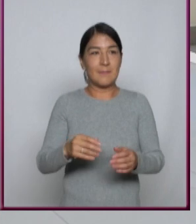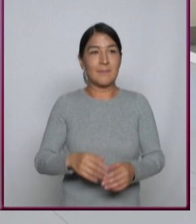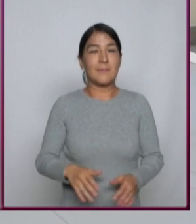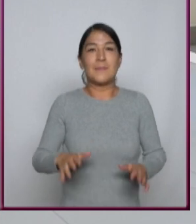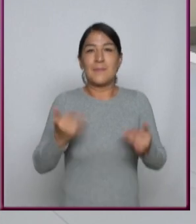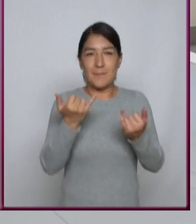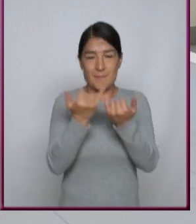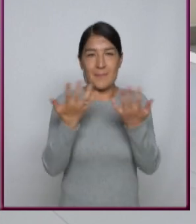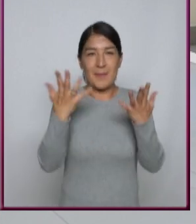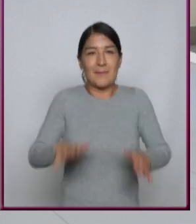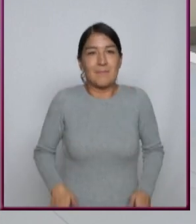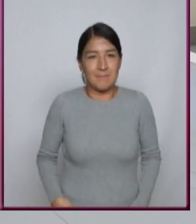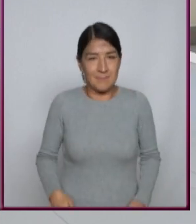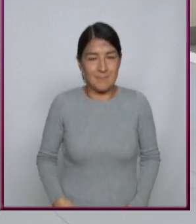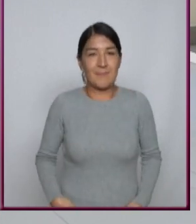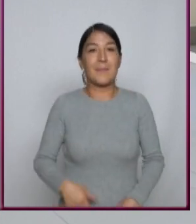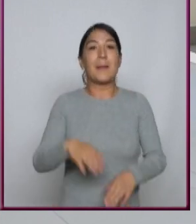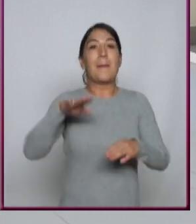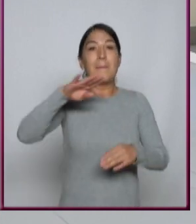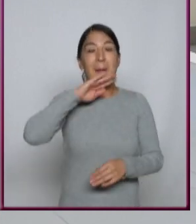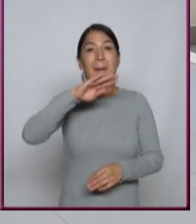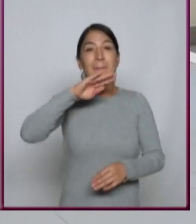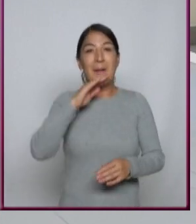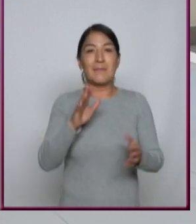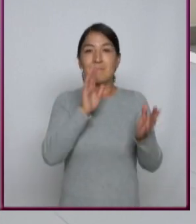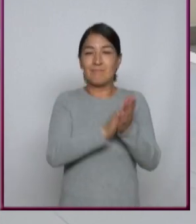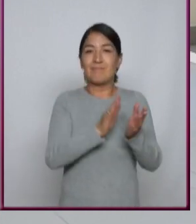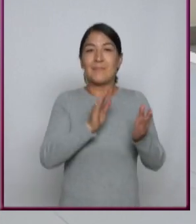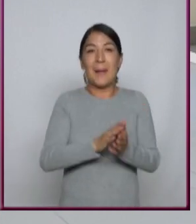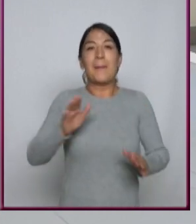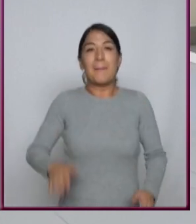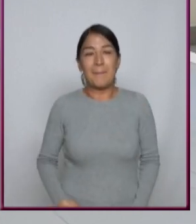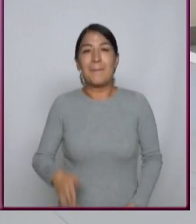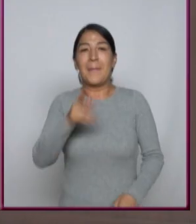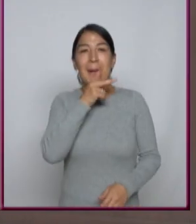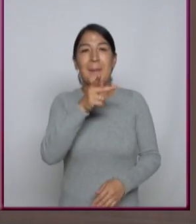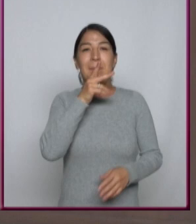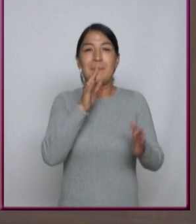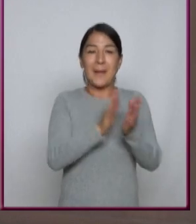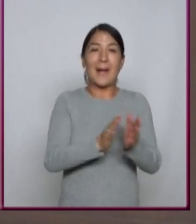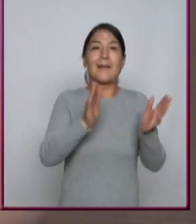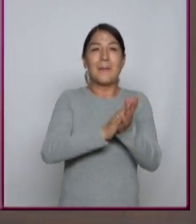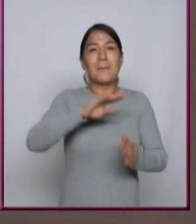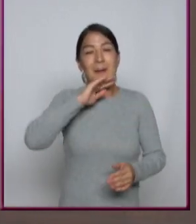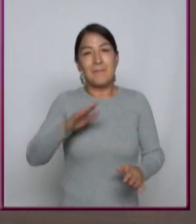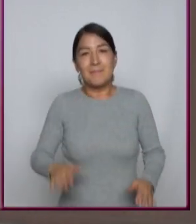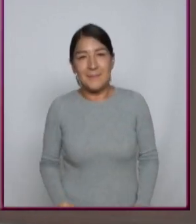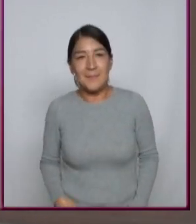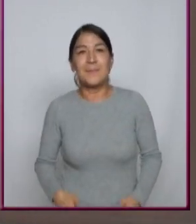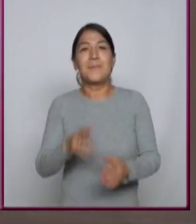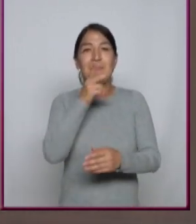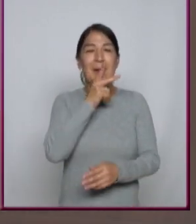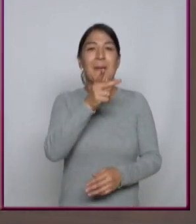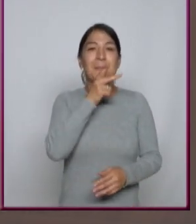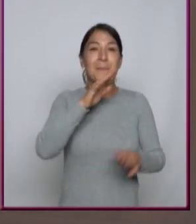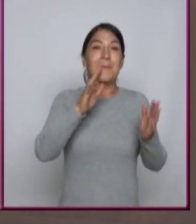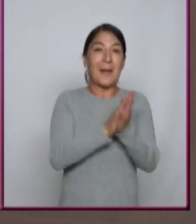papá. Y lo hacemos. Mamá, mi papá. Mamá, mi